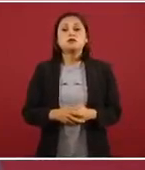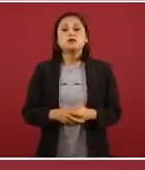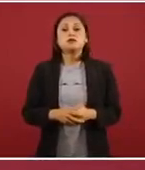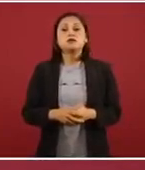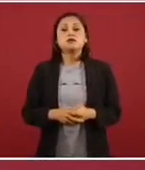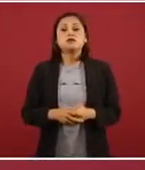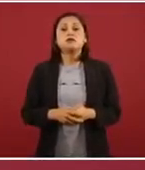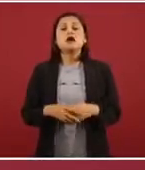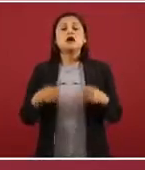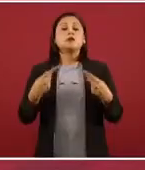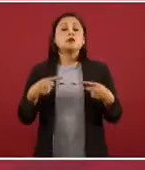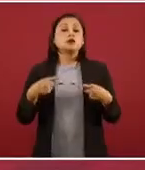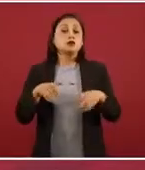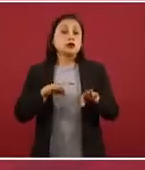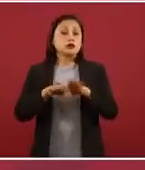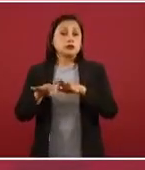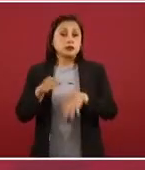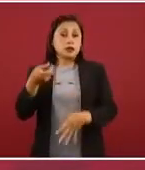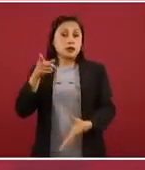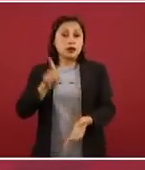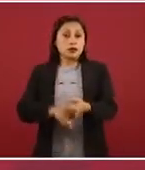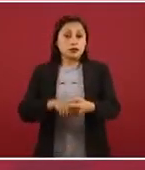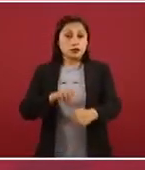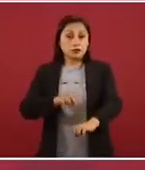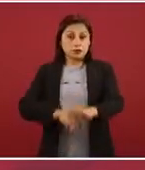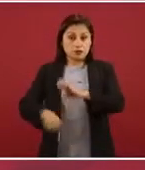y ofrece